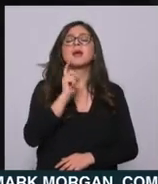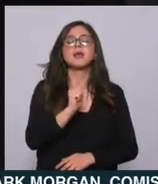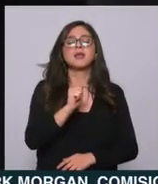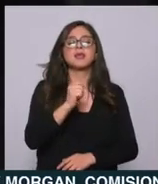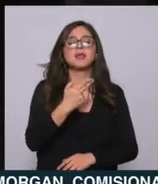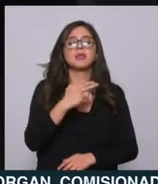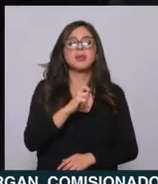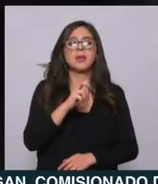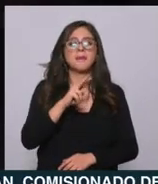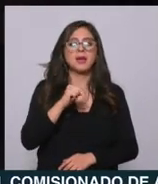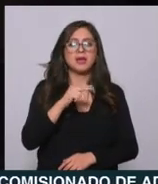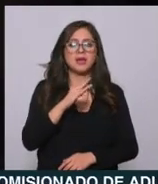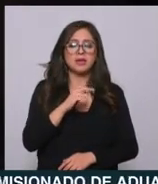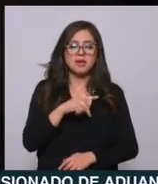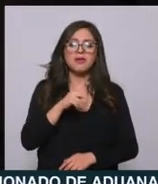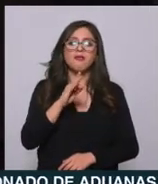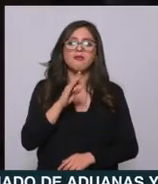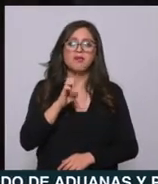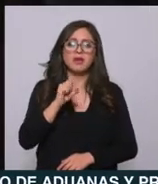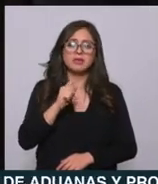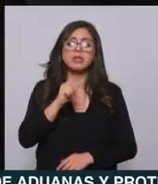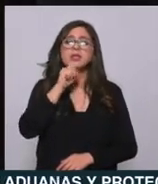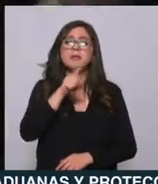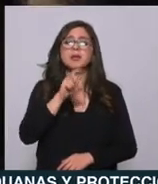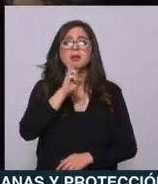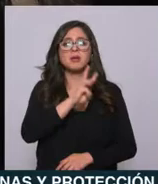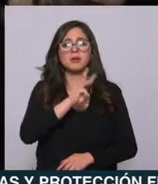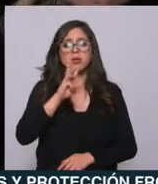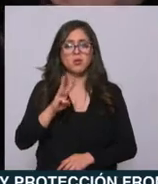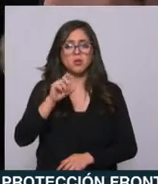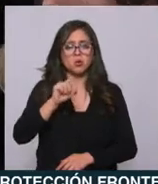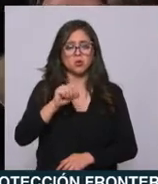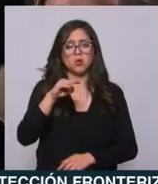o pueden entrar a la página de internet que es